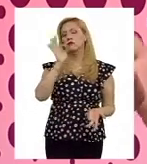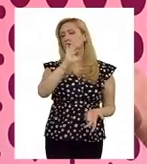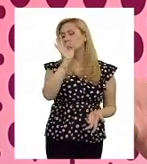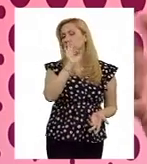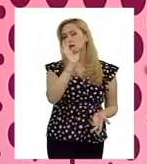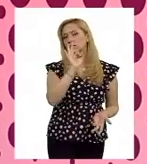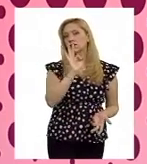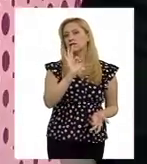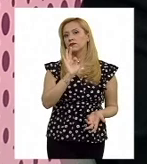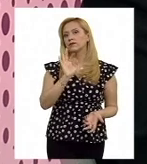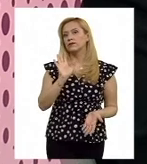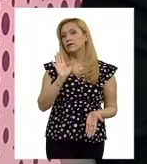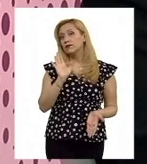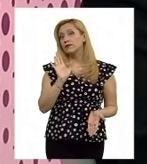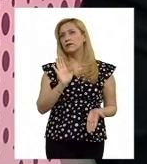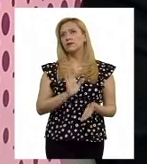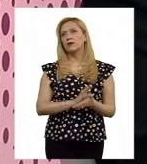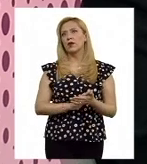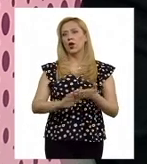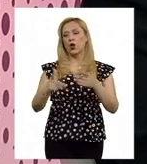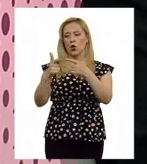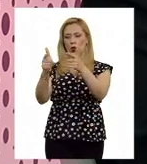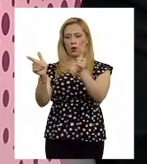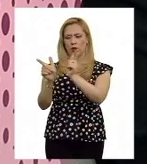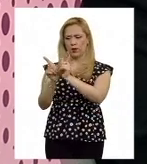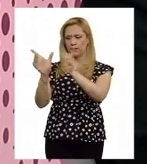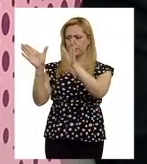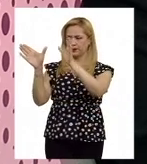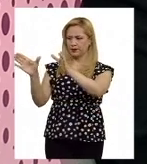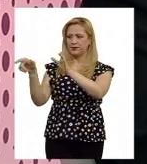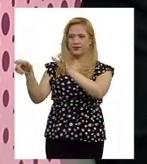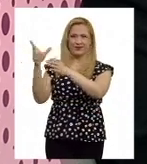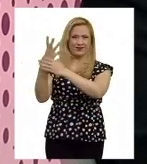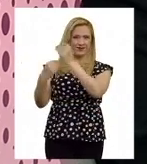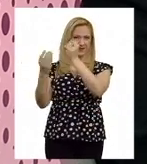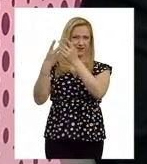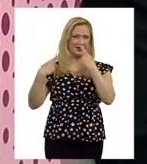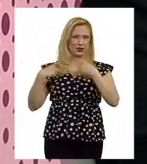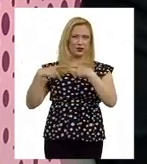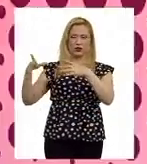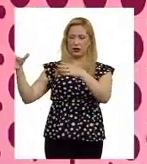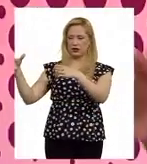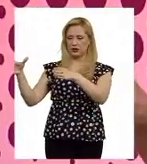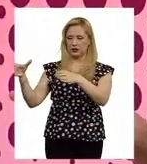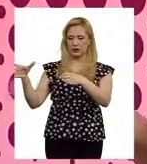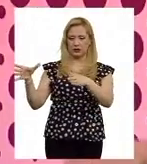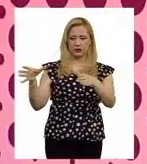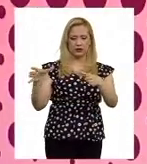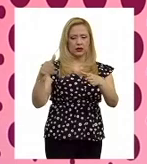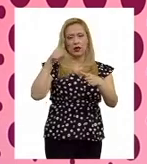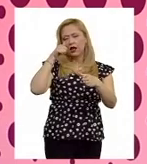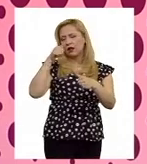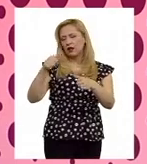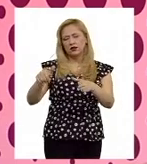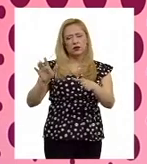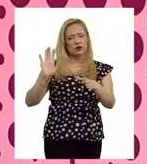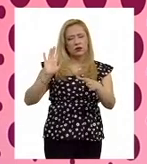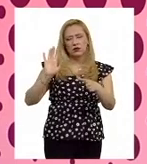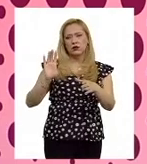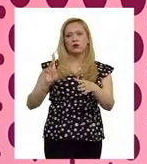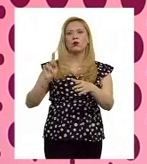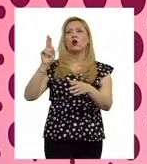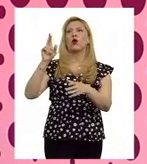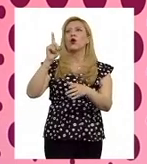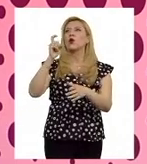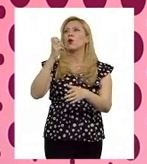da al grupo, digamos, de los desplazados, por cualquier razón. Aquí no tiene que ver solo por